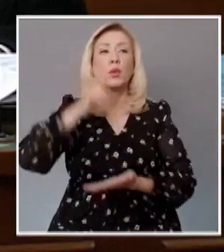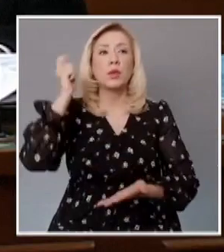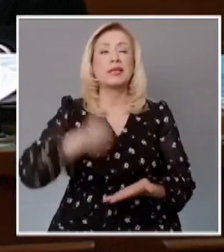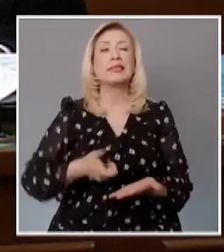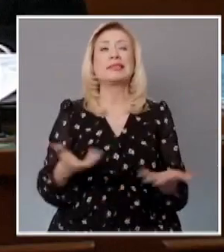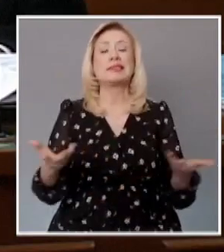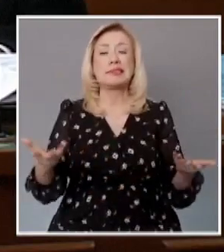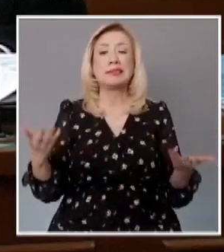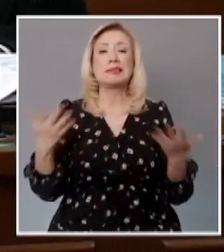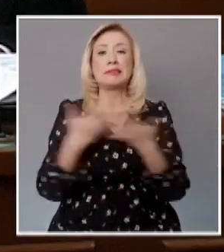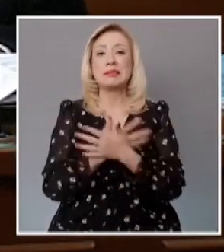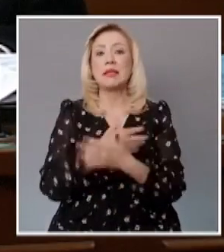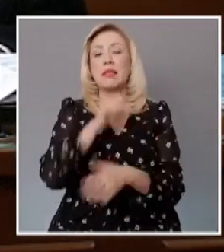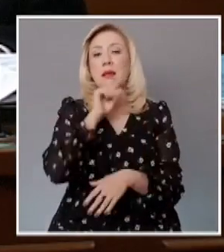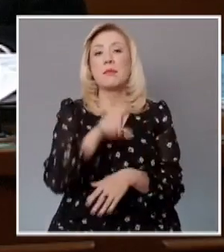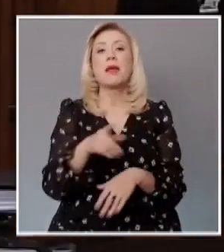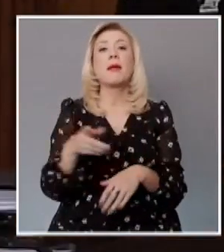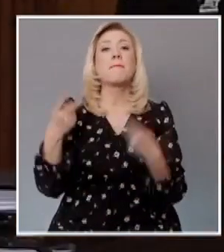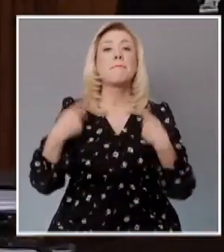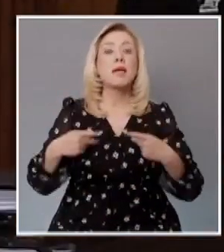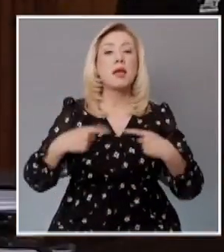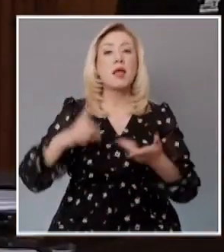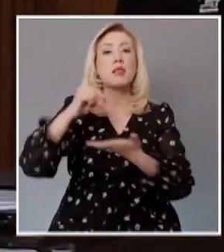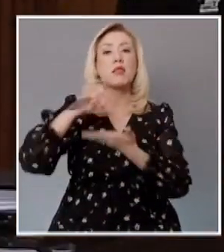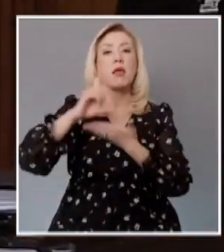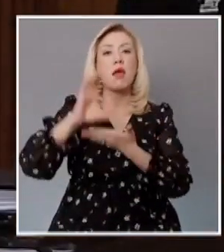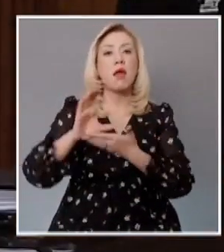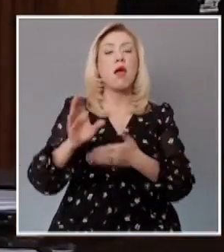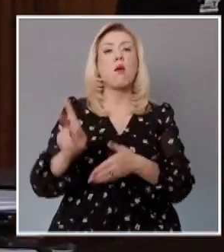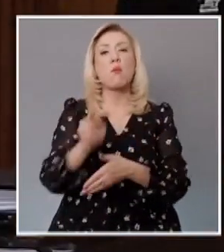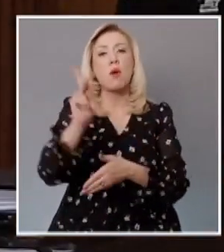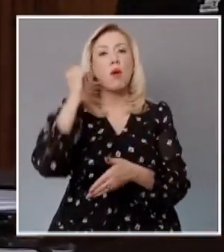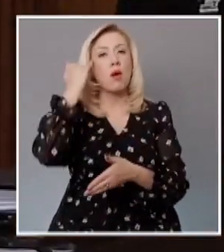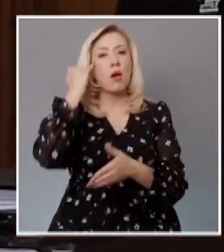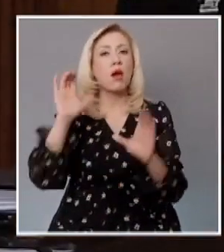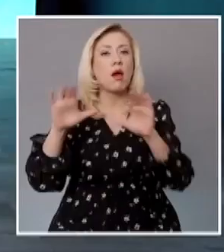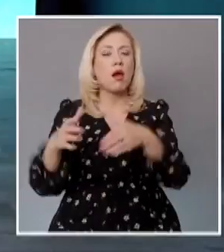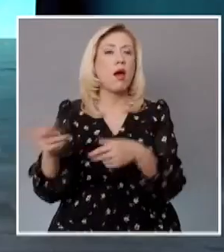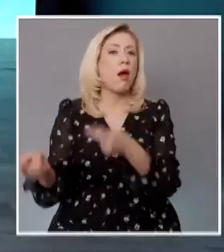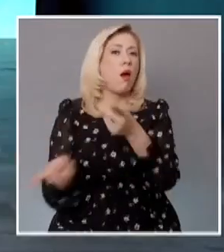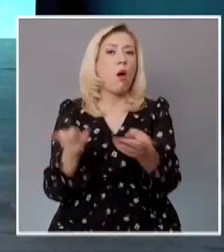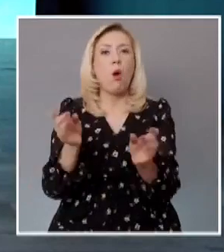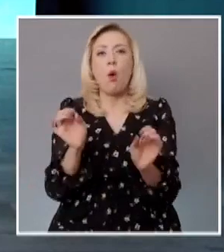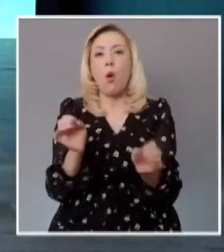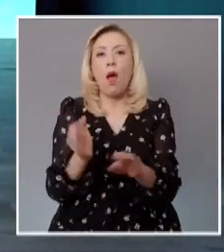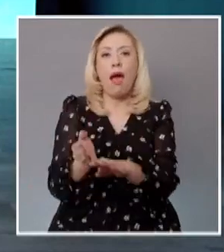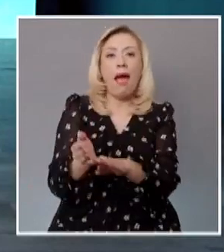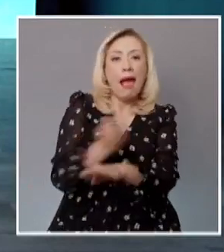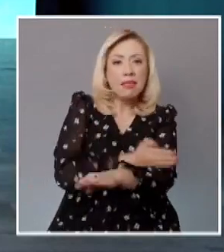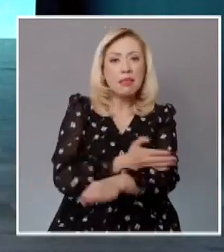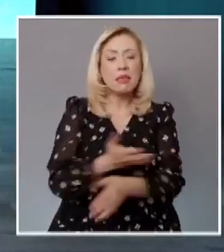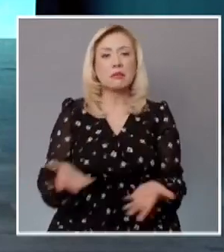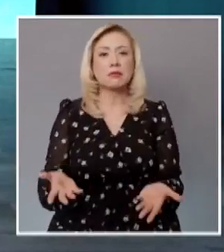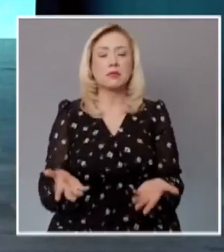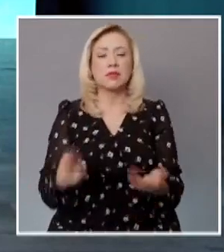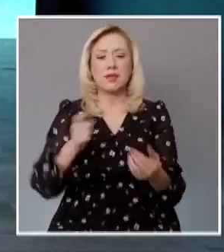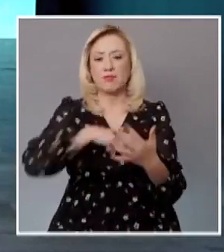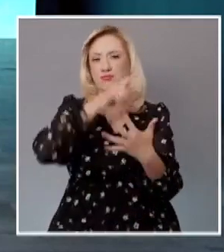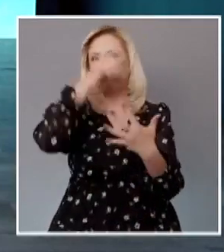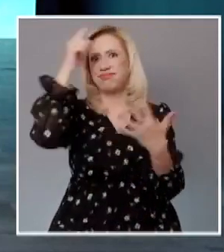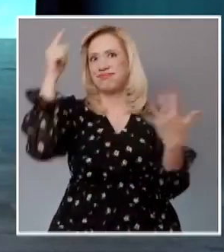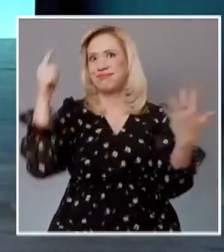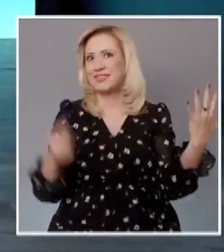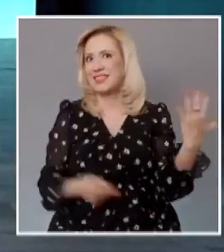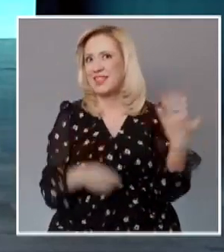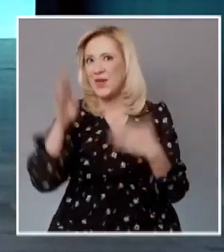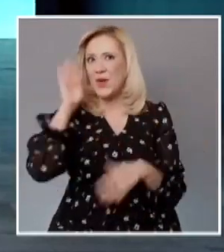con discapacidad, así como a pueblos y comunidades indígenas. Eso fue lo que resolvió el día de hoy el Pleno de la Suprema Corte. Enterados,